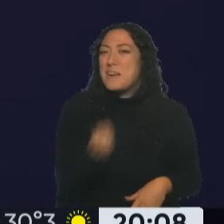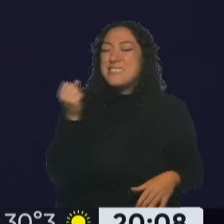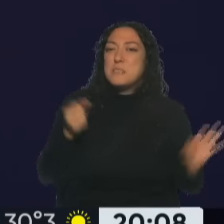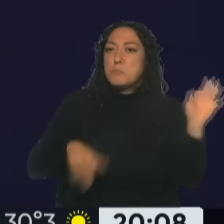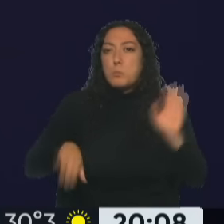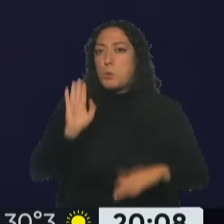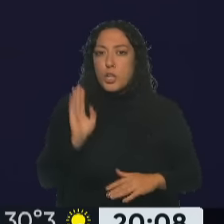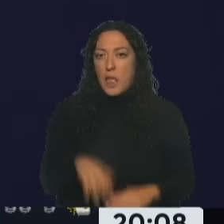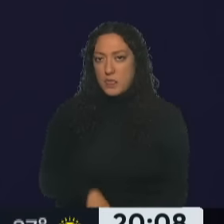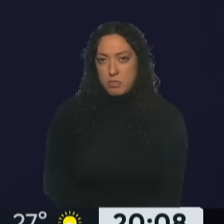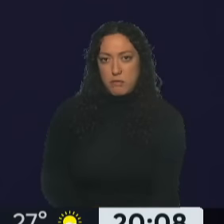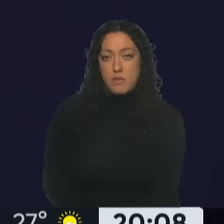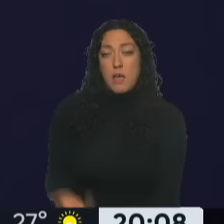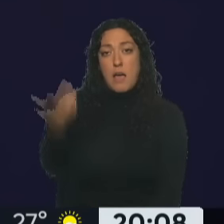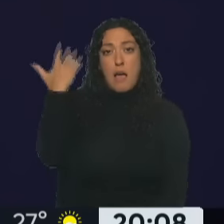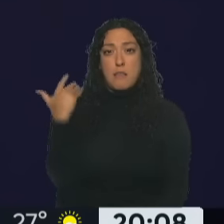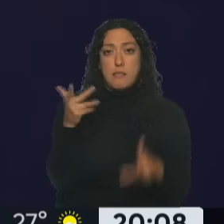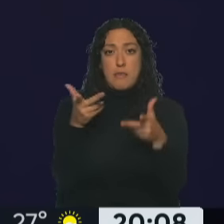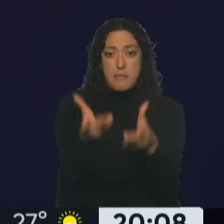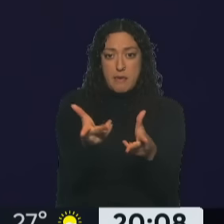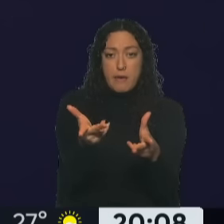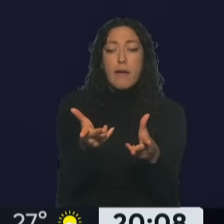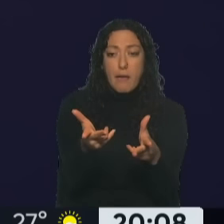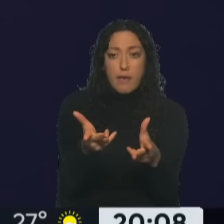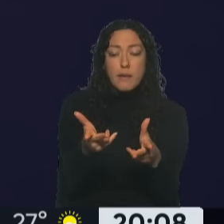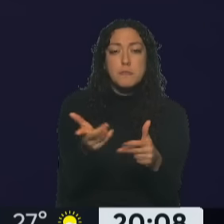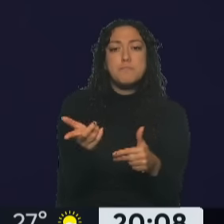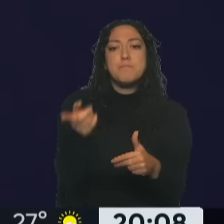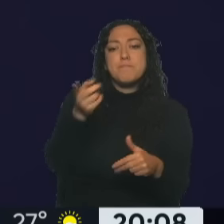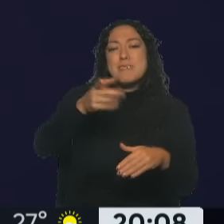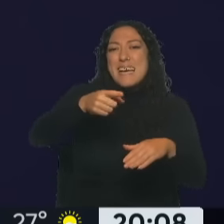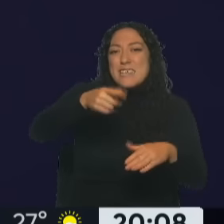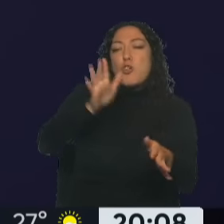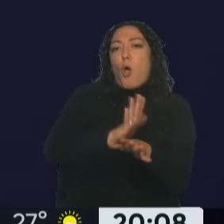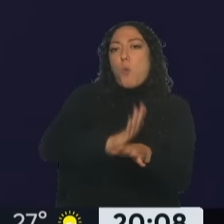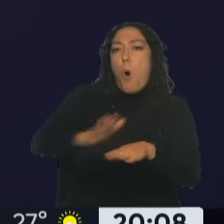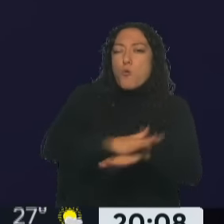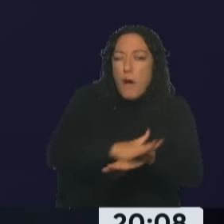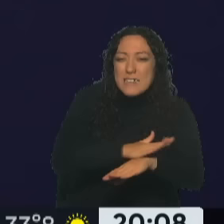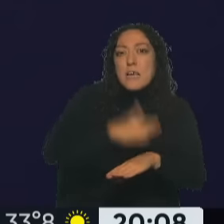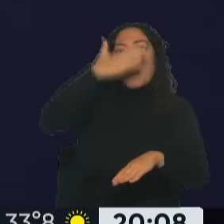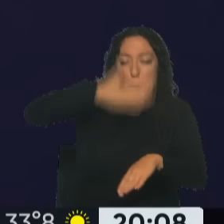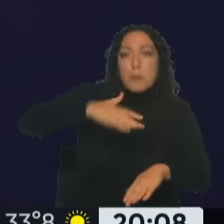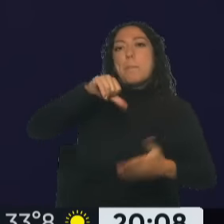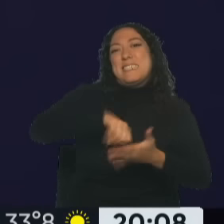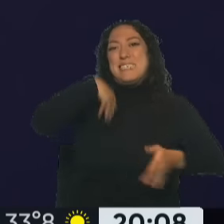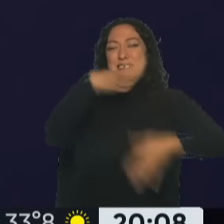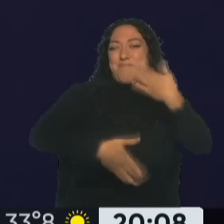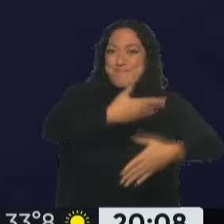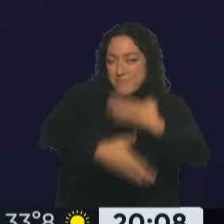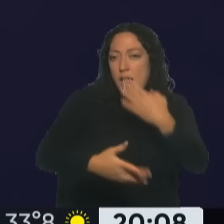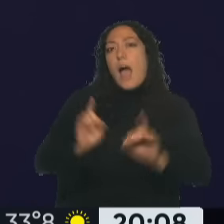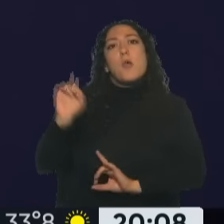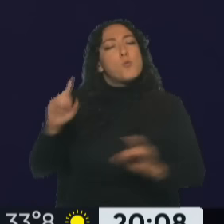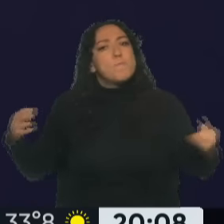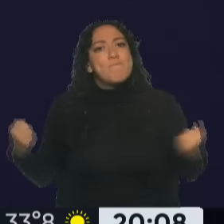que como digo son los que tienen que sentar las bases para el crecimiento y ha habido cierto disenso